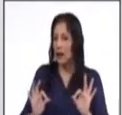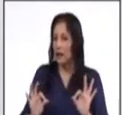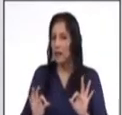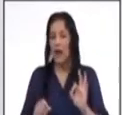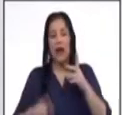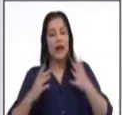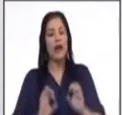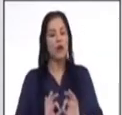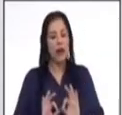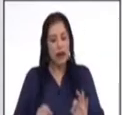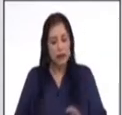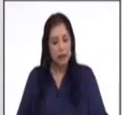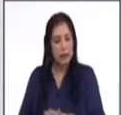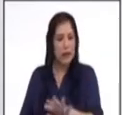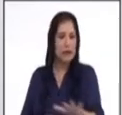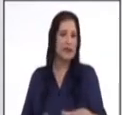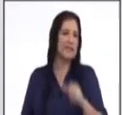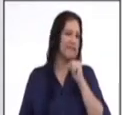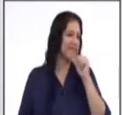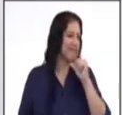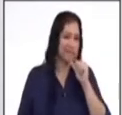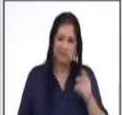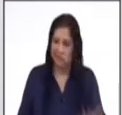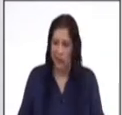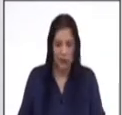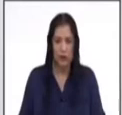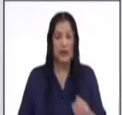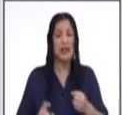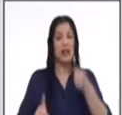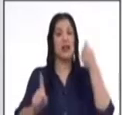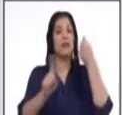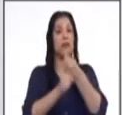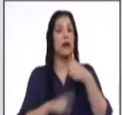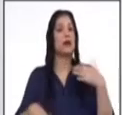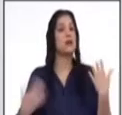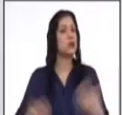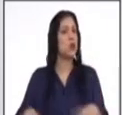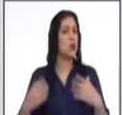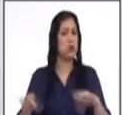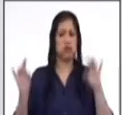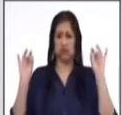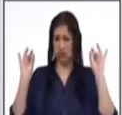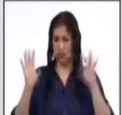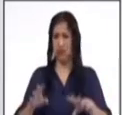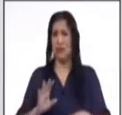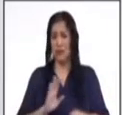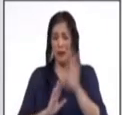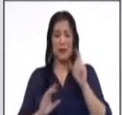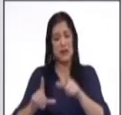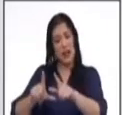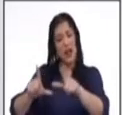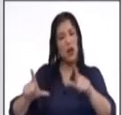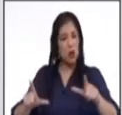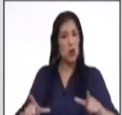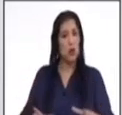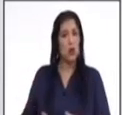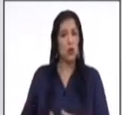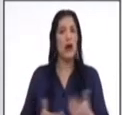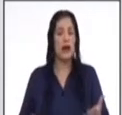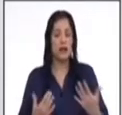un saneamiento inadecuado. Y su impacto puede ser aún mayor en zonas donde